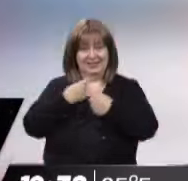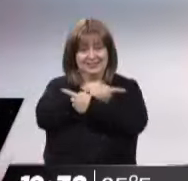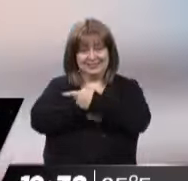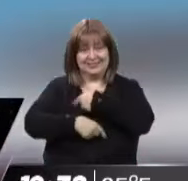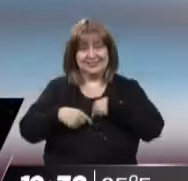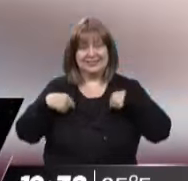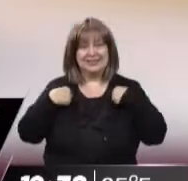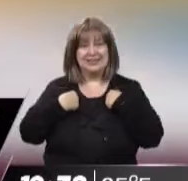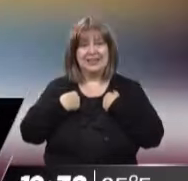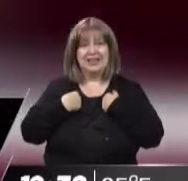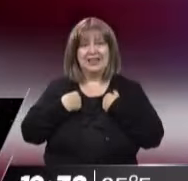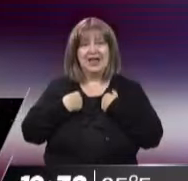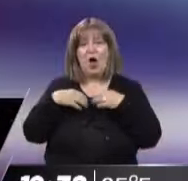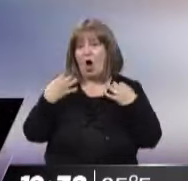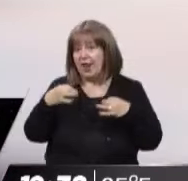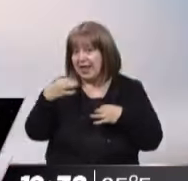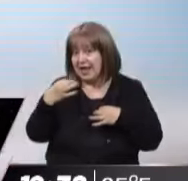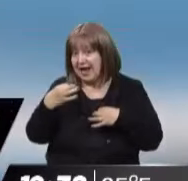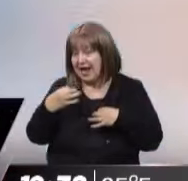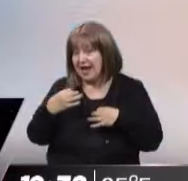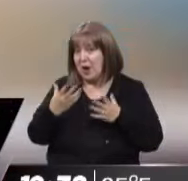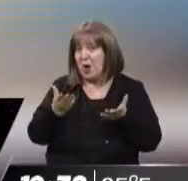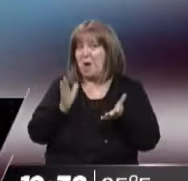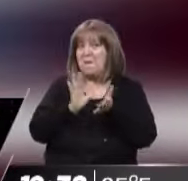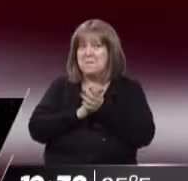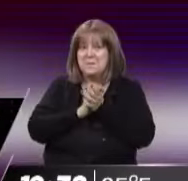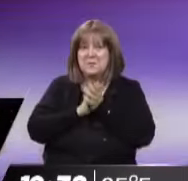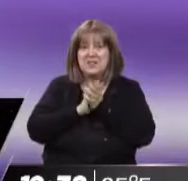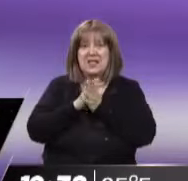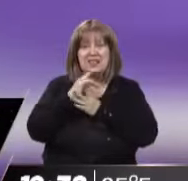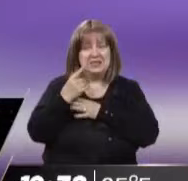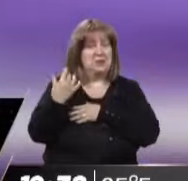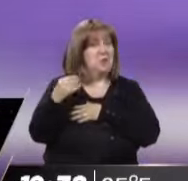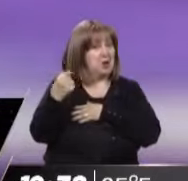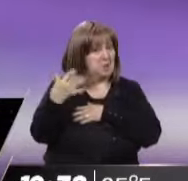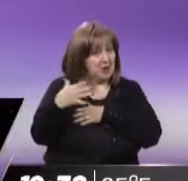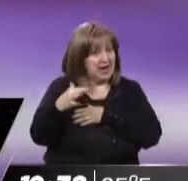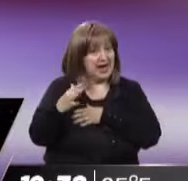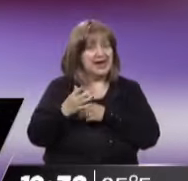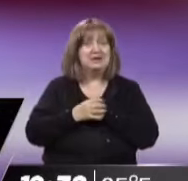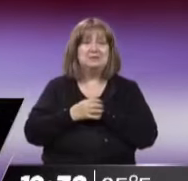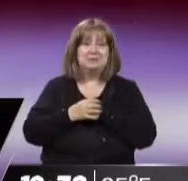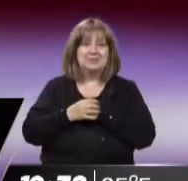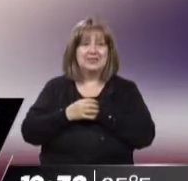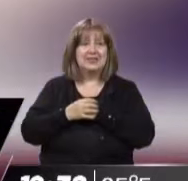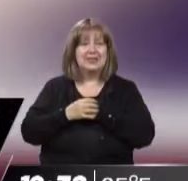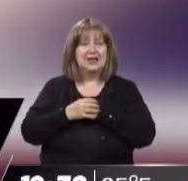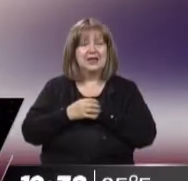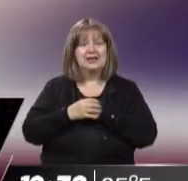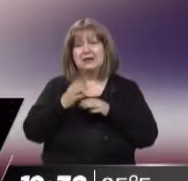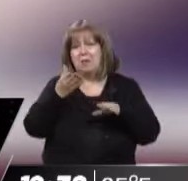La réplica, claro. Pues está cara la original. Claro, no le debe de alcanzar para comprarla. La verdad es que no. Lo hizo